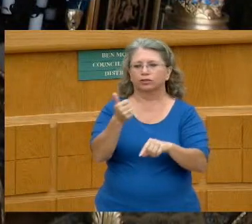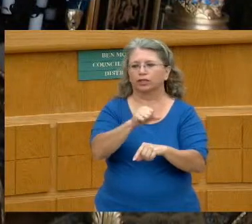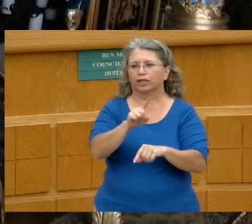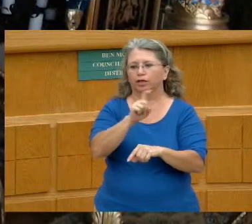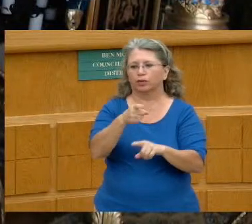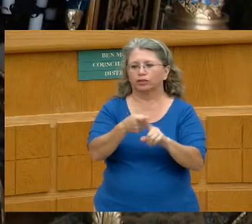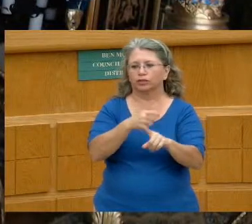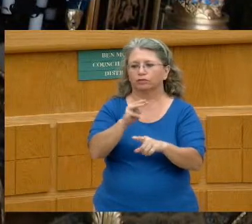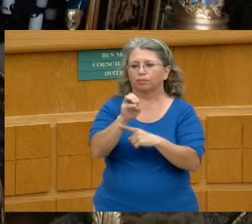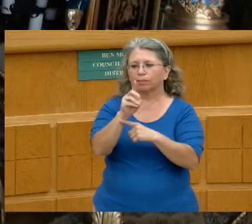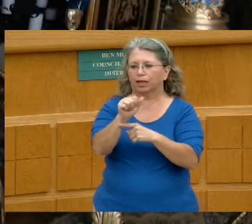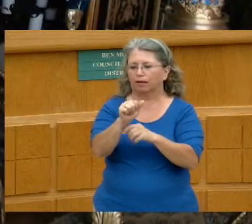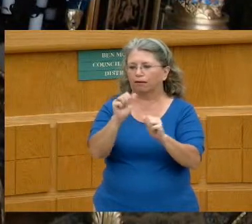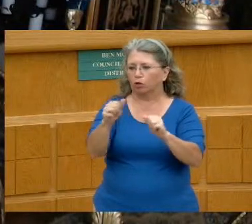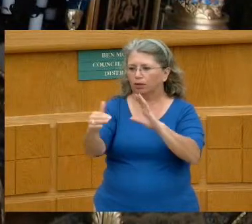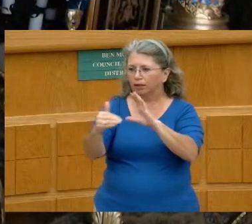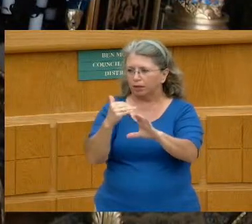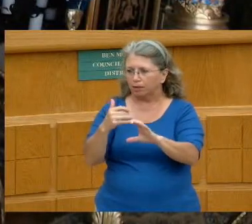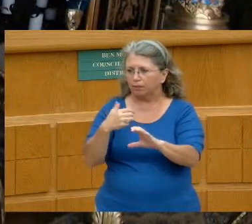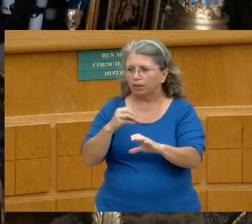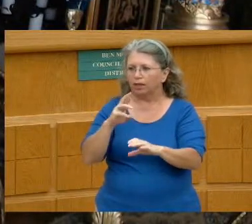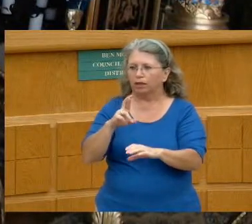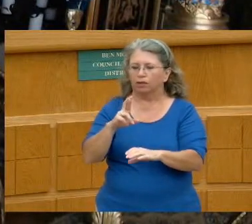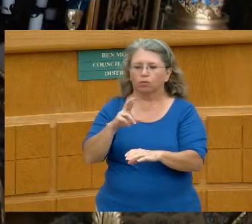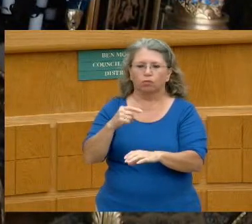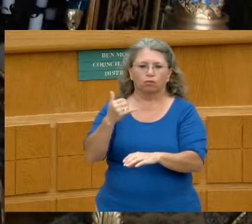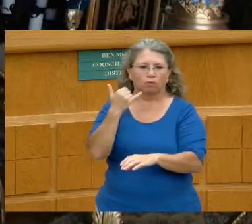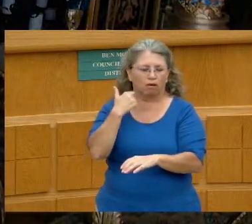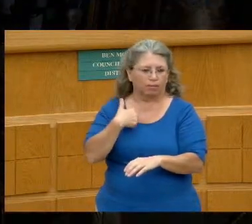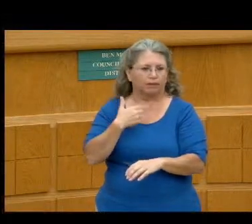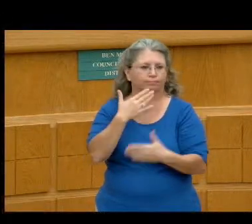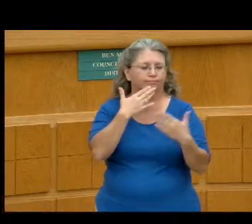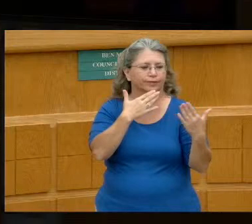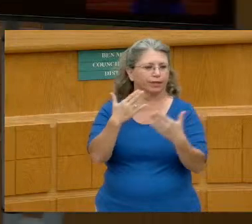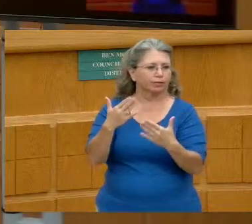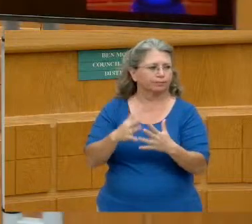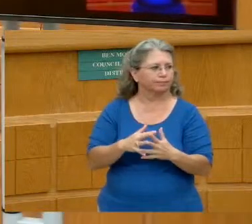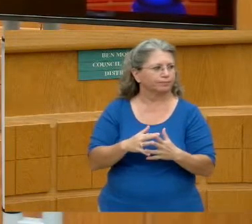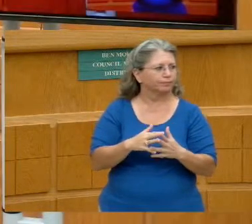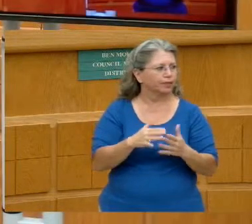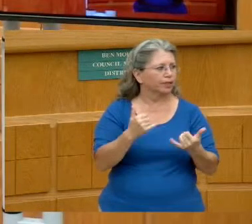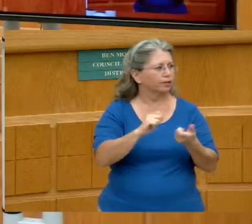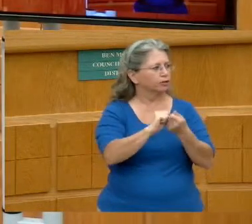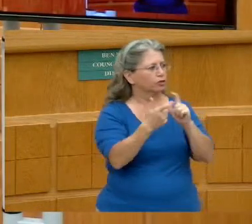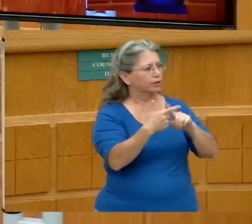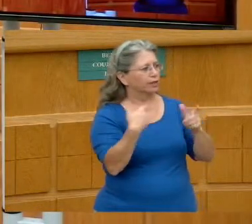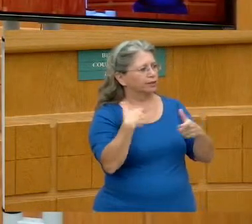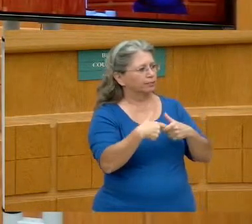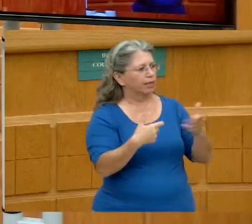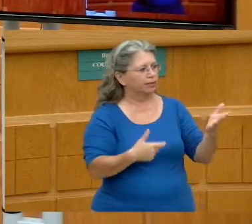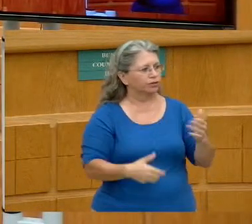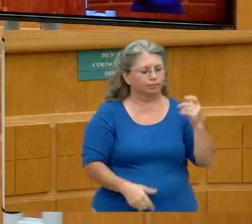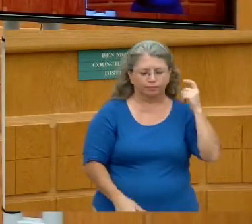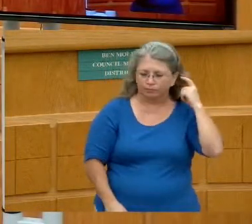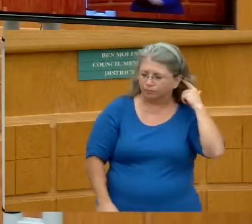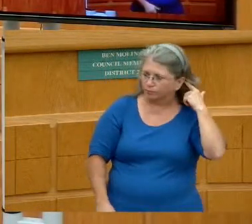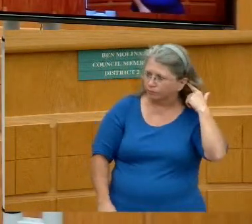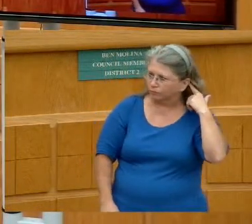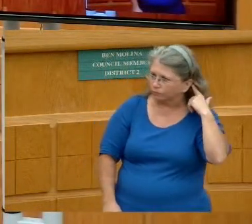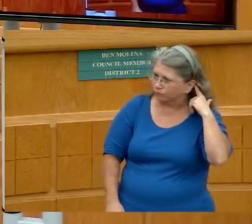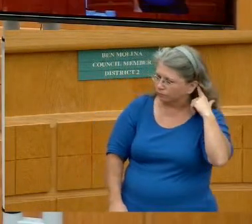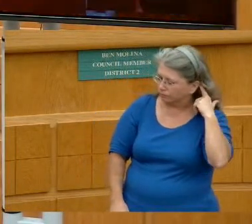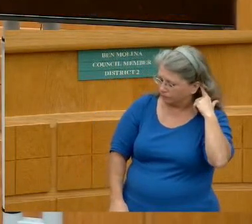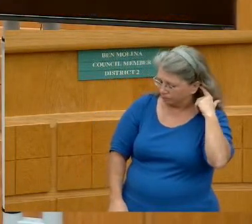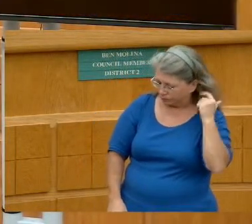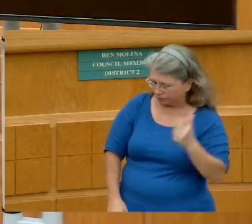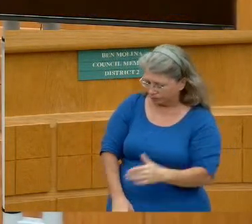media via email or my cellular. Thanks. En resumen, ya ha emitido la orden para la restricción al paso vehicular en las